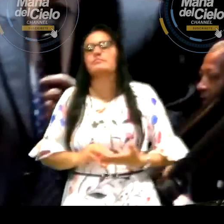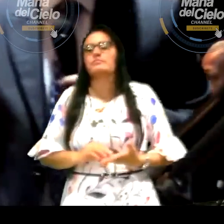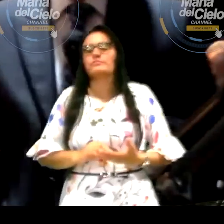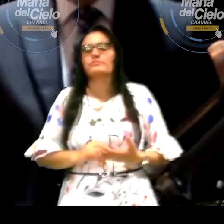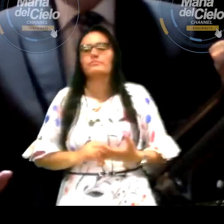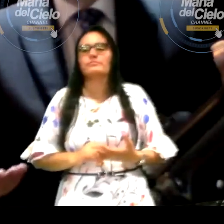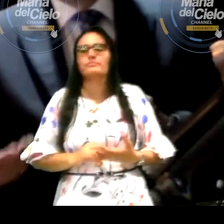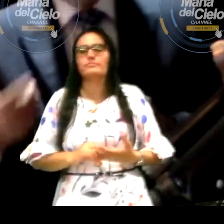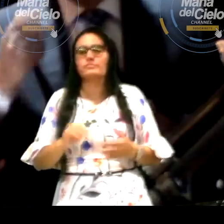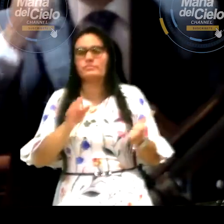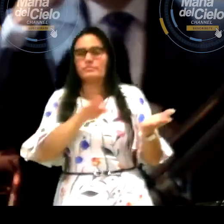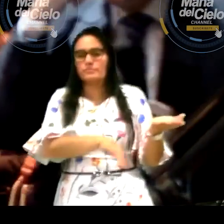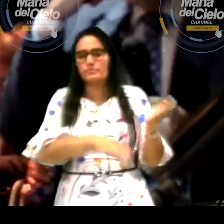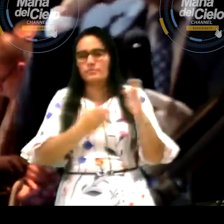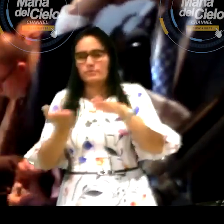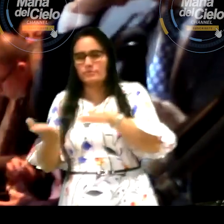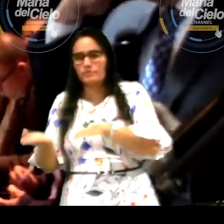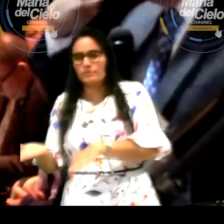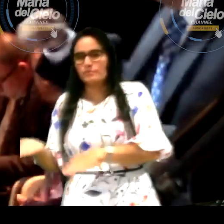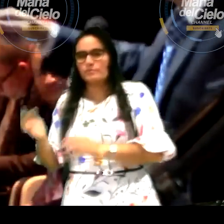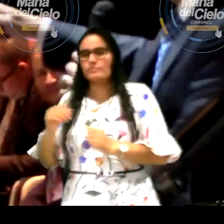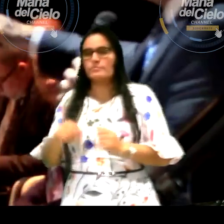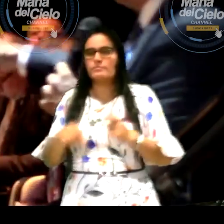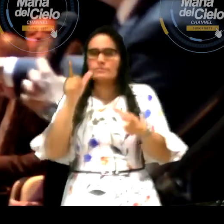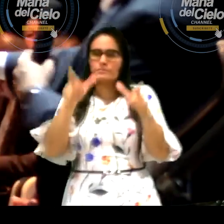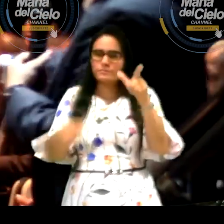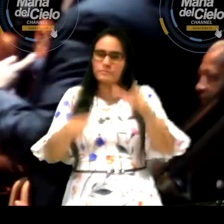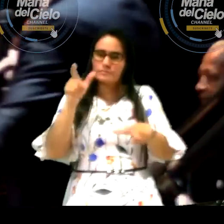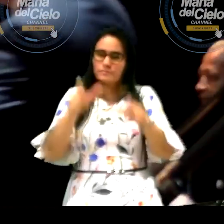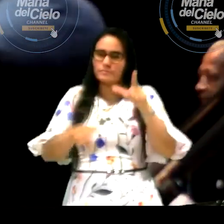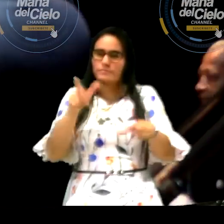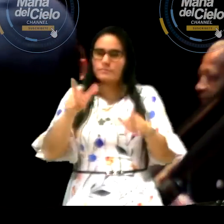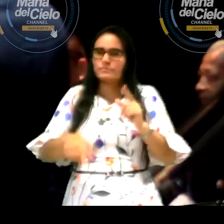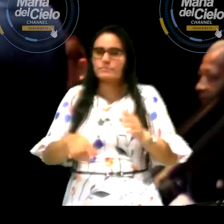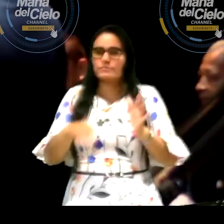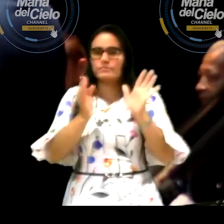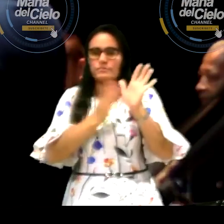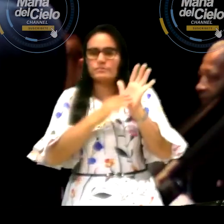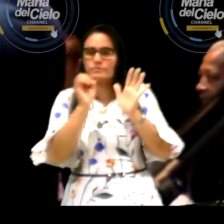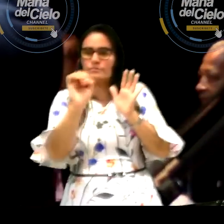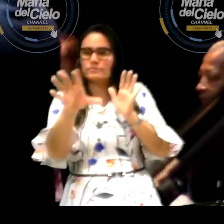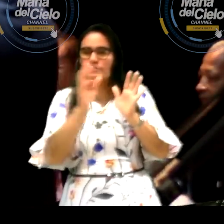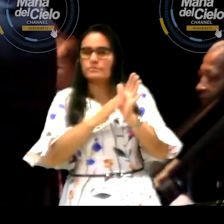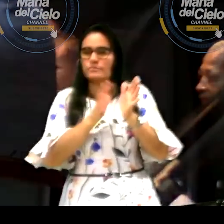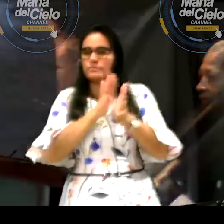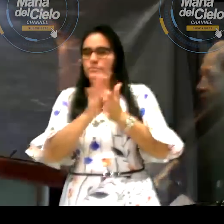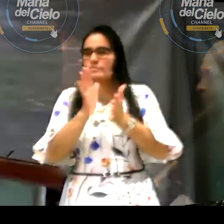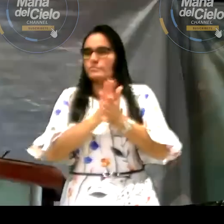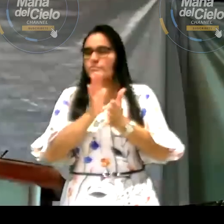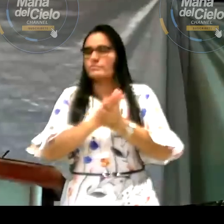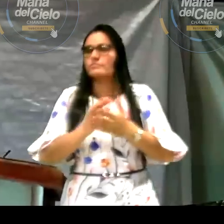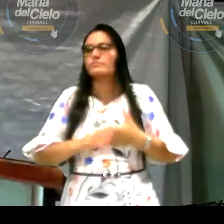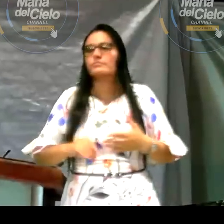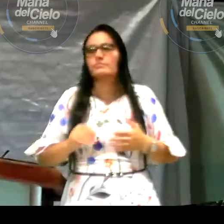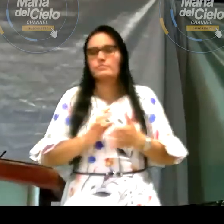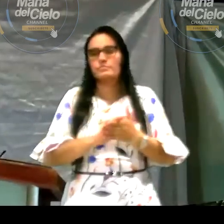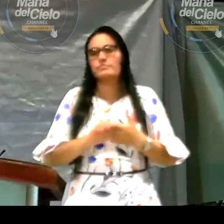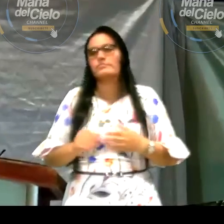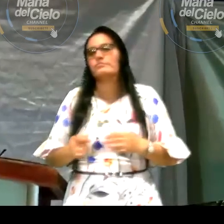Se muere el tipo. Le mandaron el recado a Jesús cuando estaba enfermo y Jesús no vino a